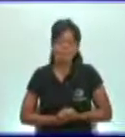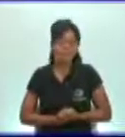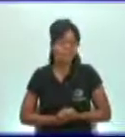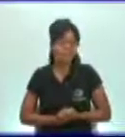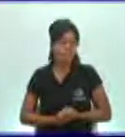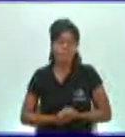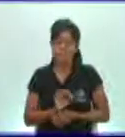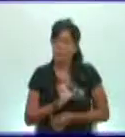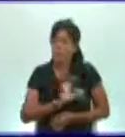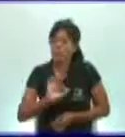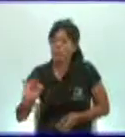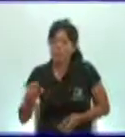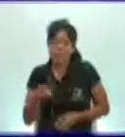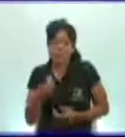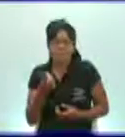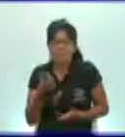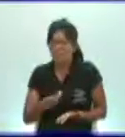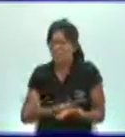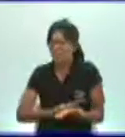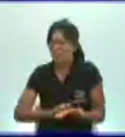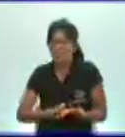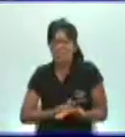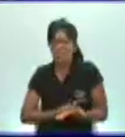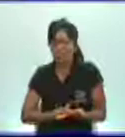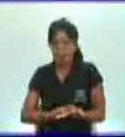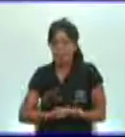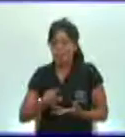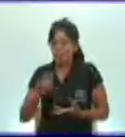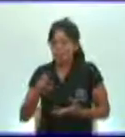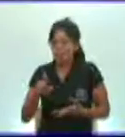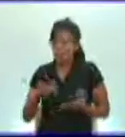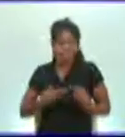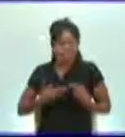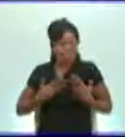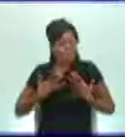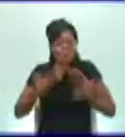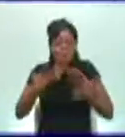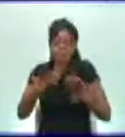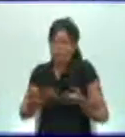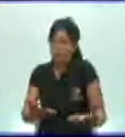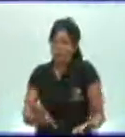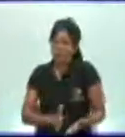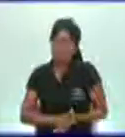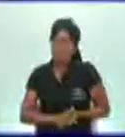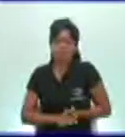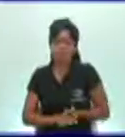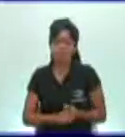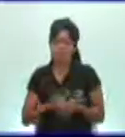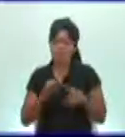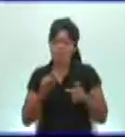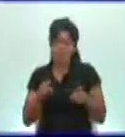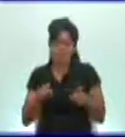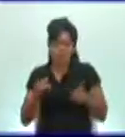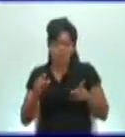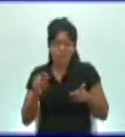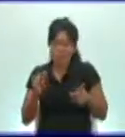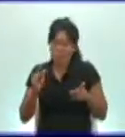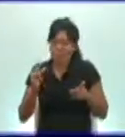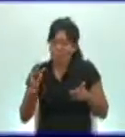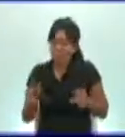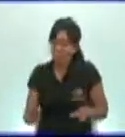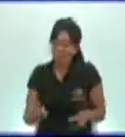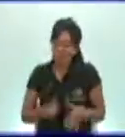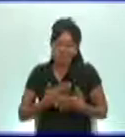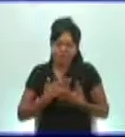te falte nada. Porque tú te mereces todo. Tú eres la culpable que yo existo en